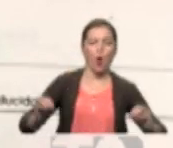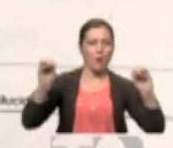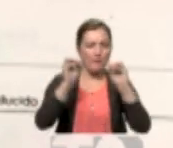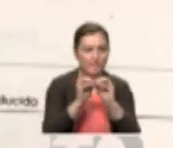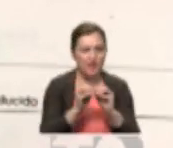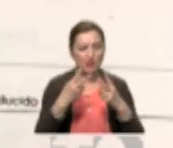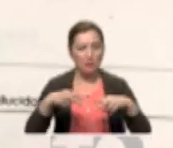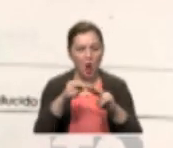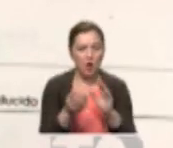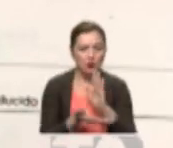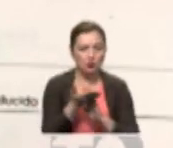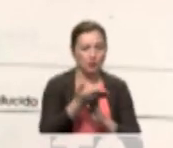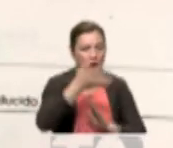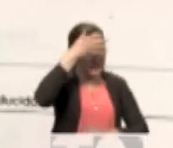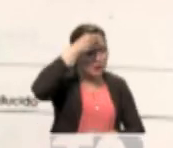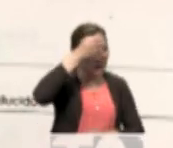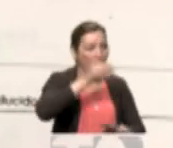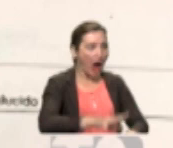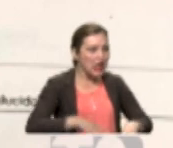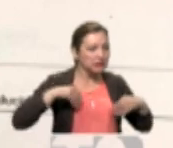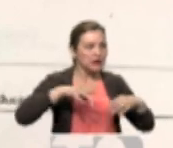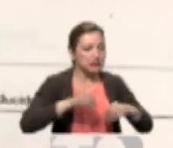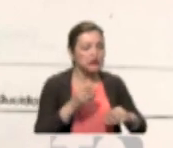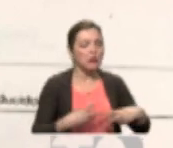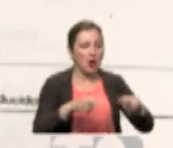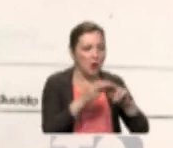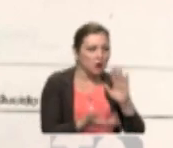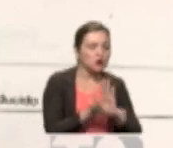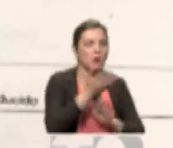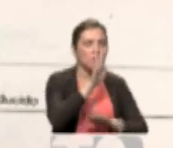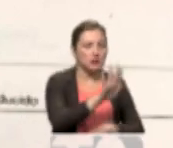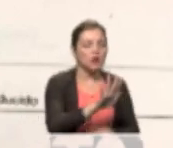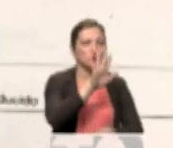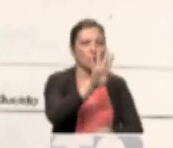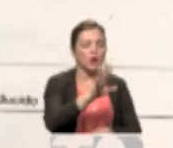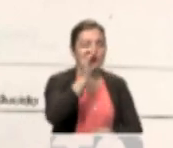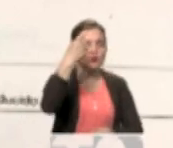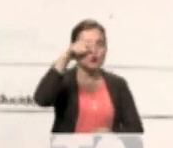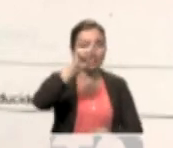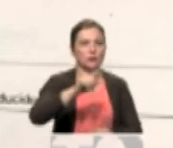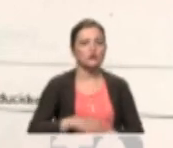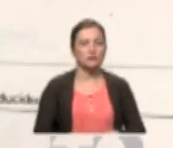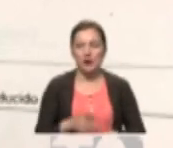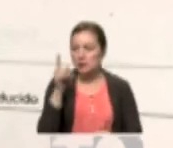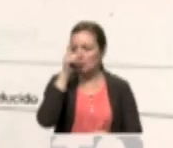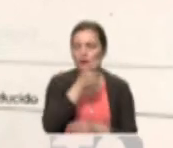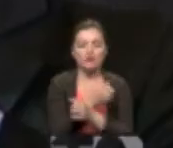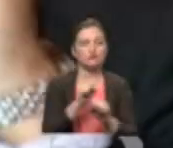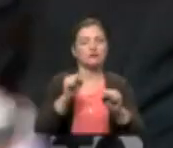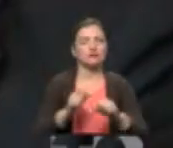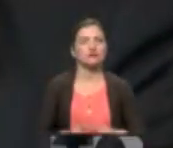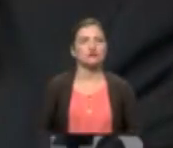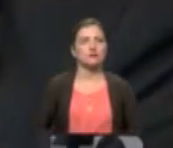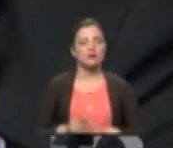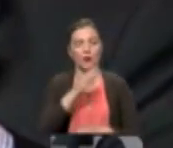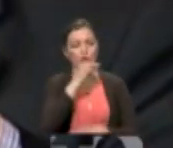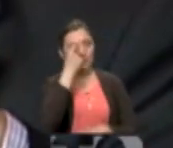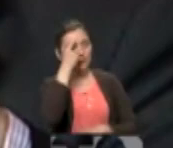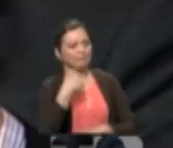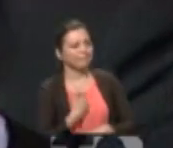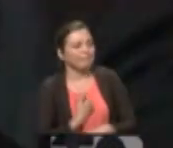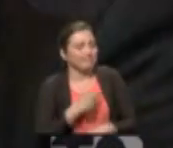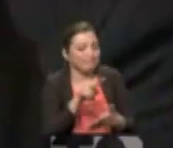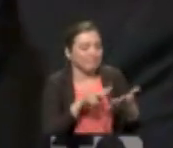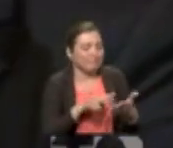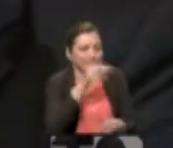precios y el bolsón de Jorge aceptando el incremento a 540 millones. Qué difícil defenderlo. Correa le asegura no